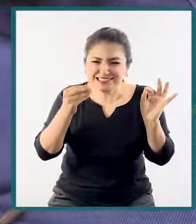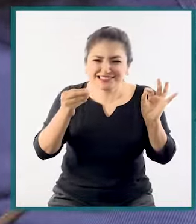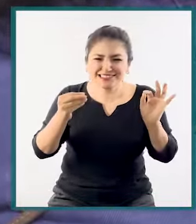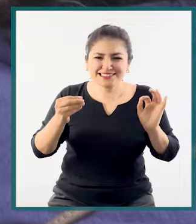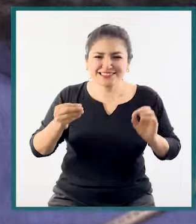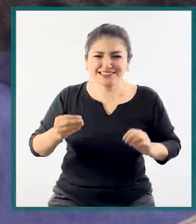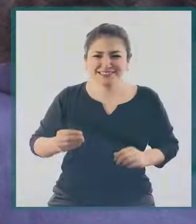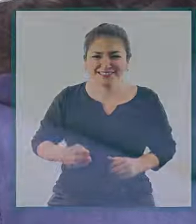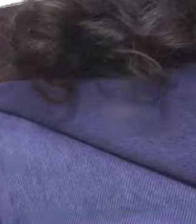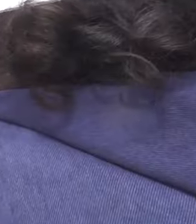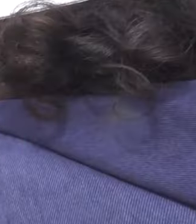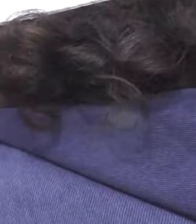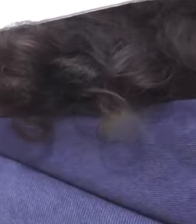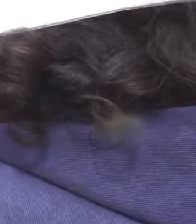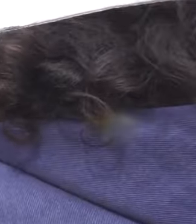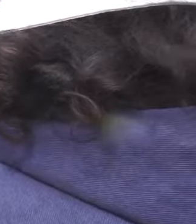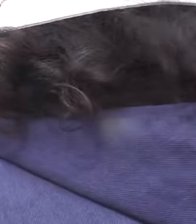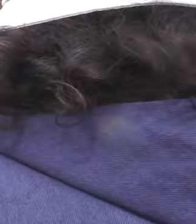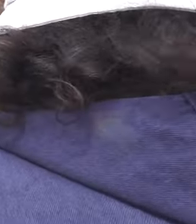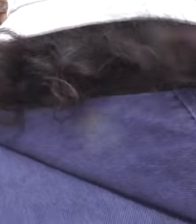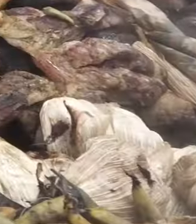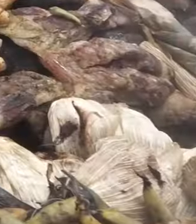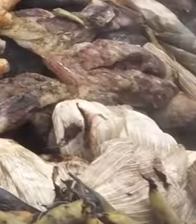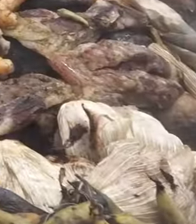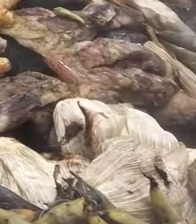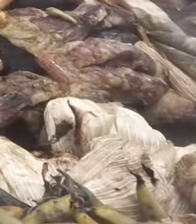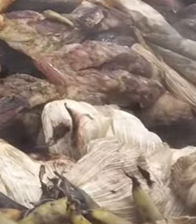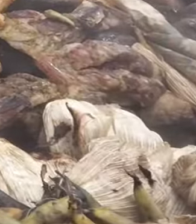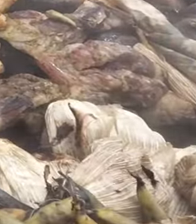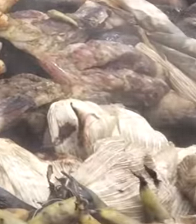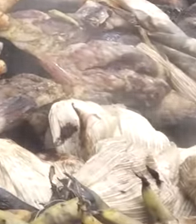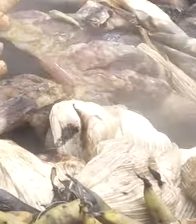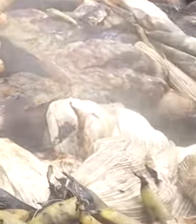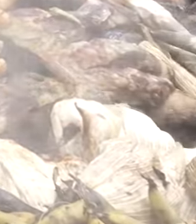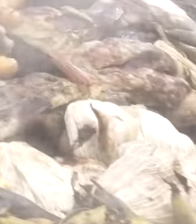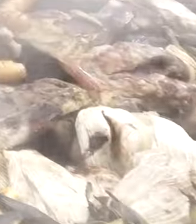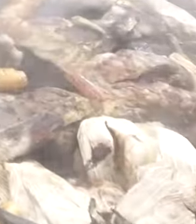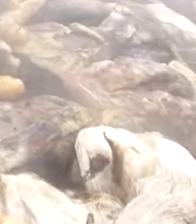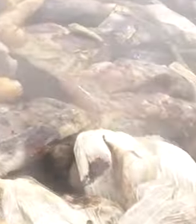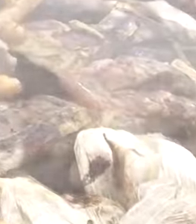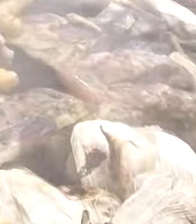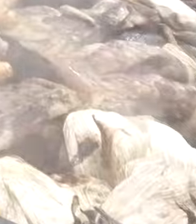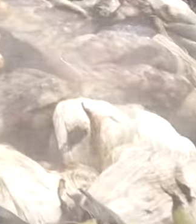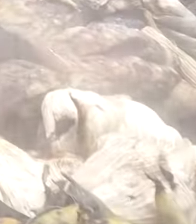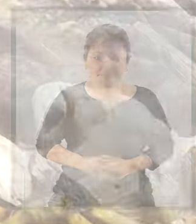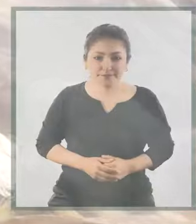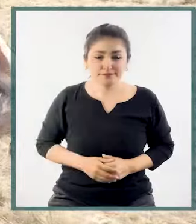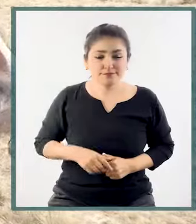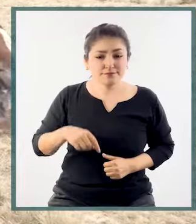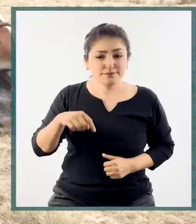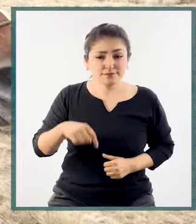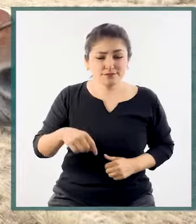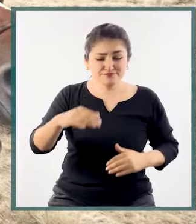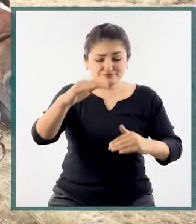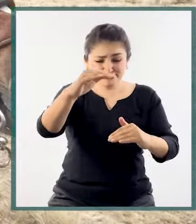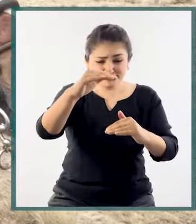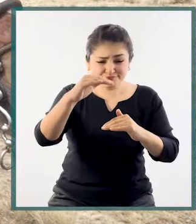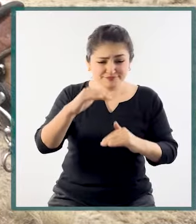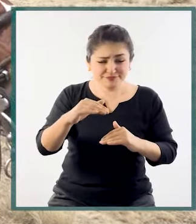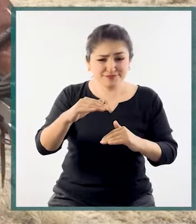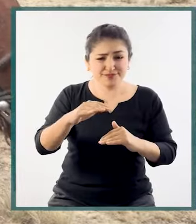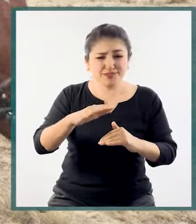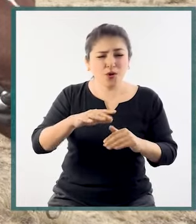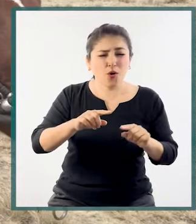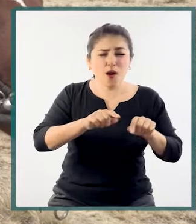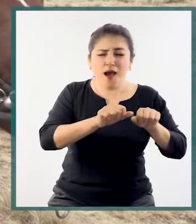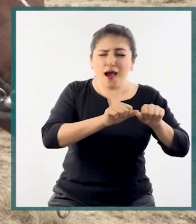Cu- culminamos esta primera parte del homenaje